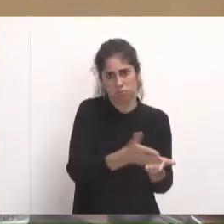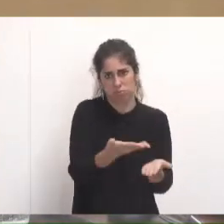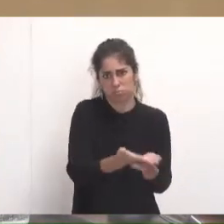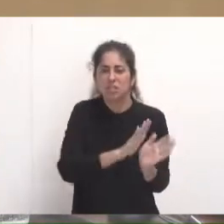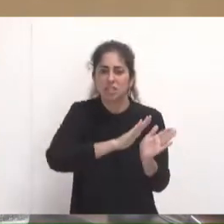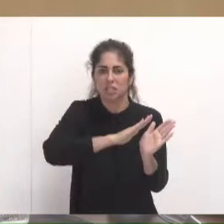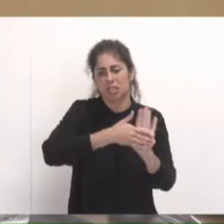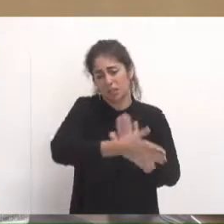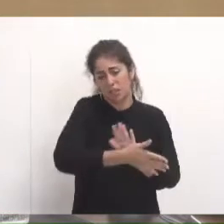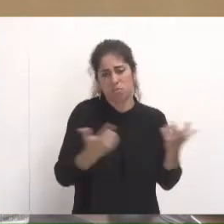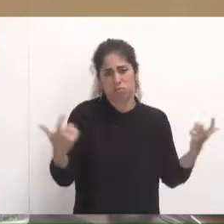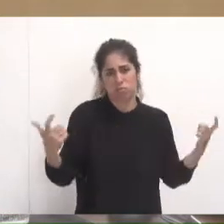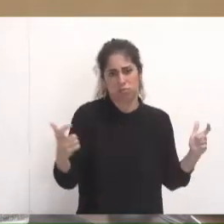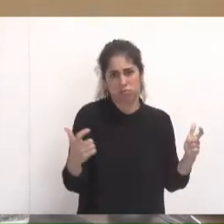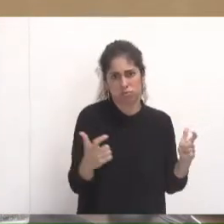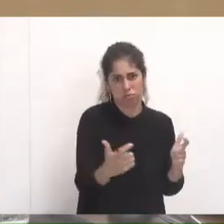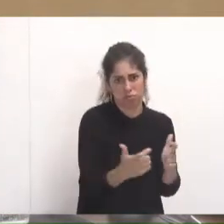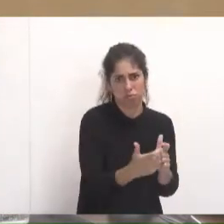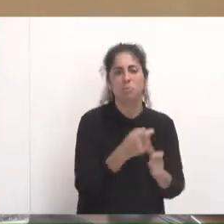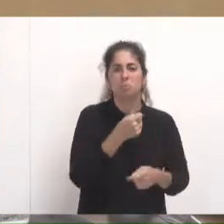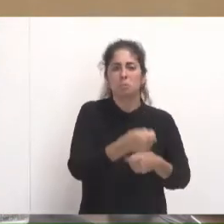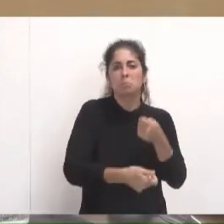a poco.